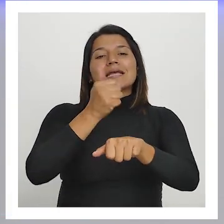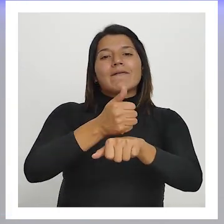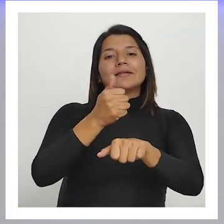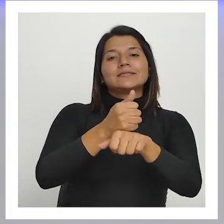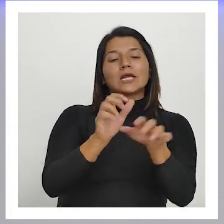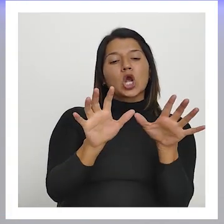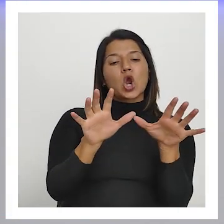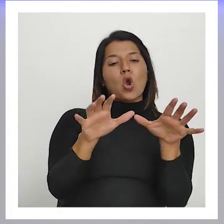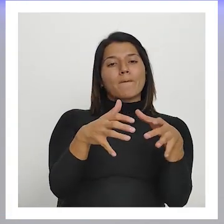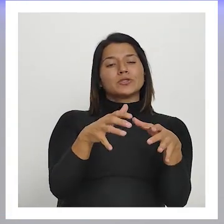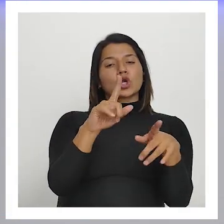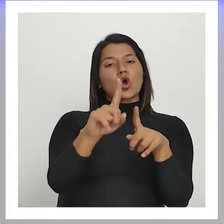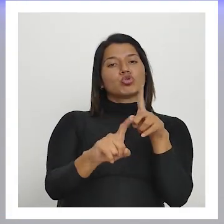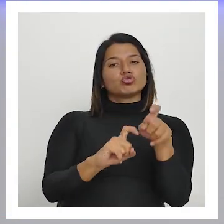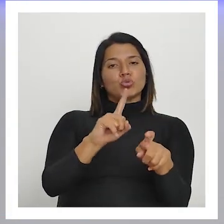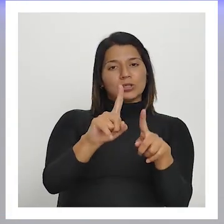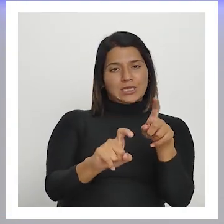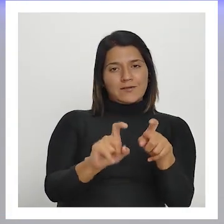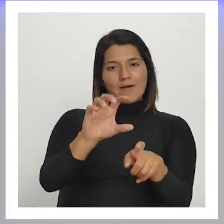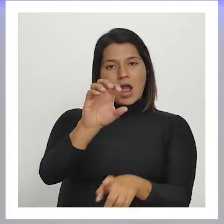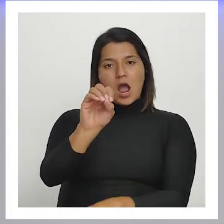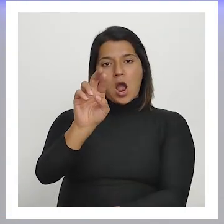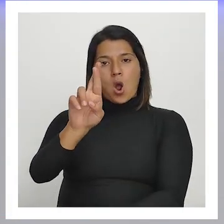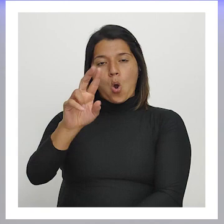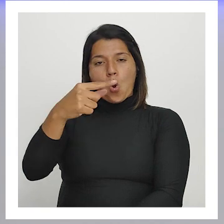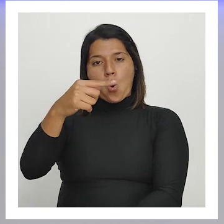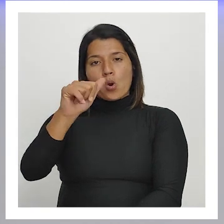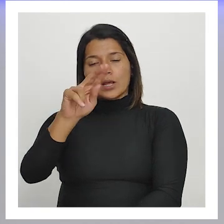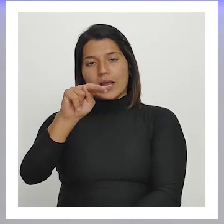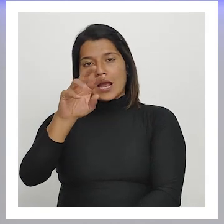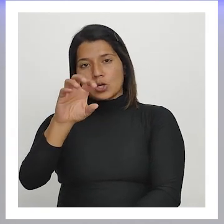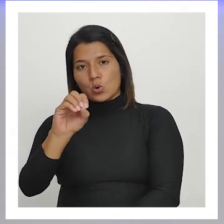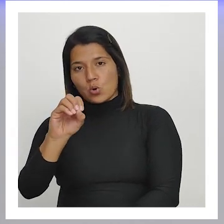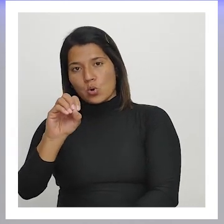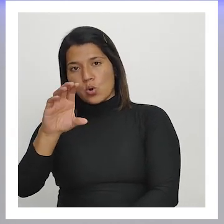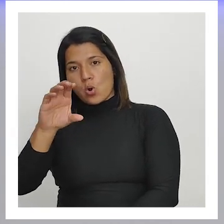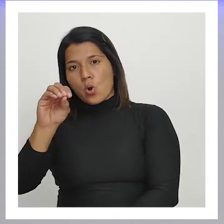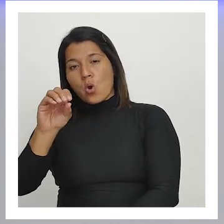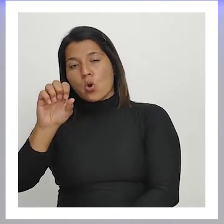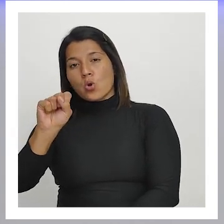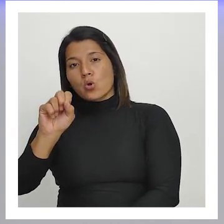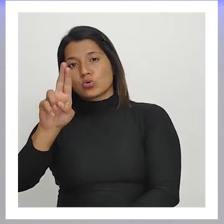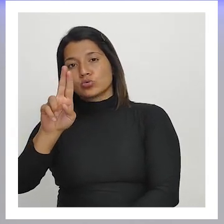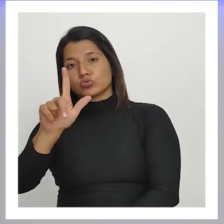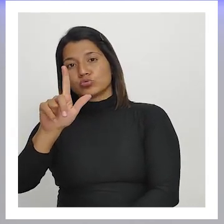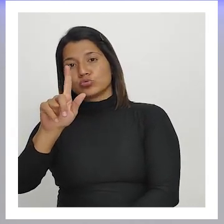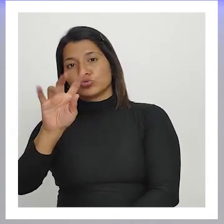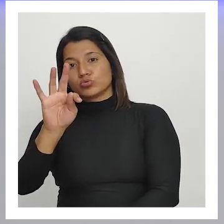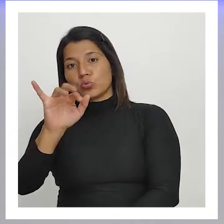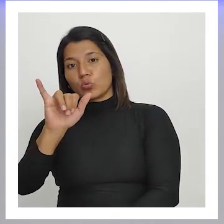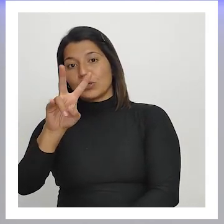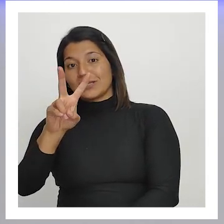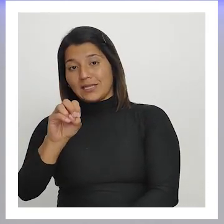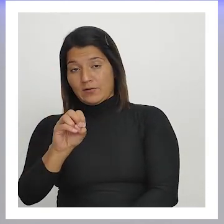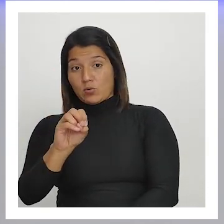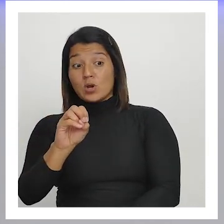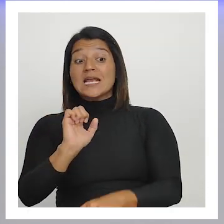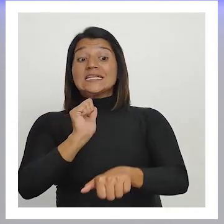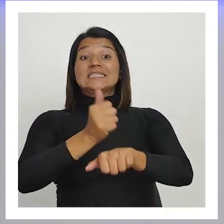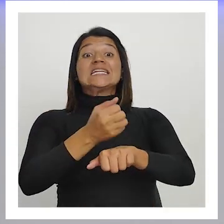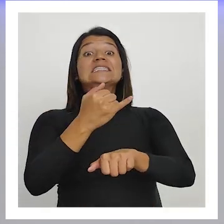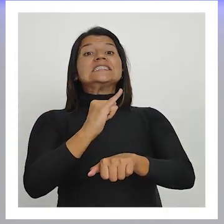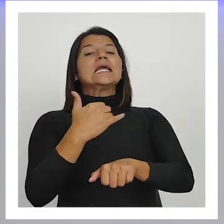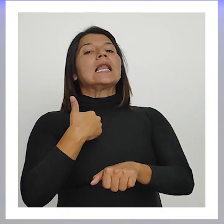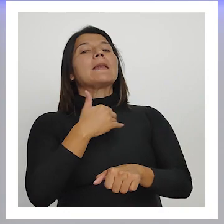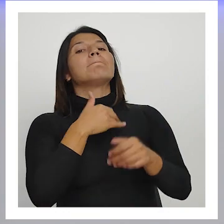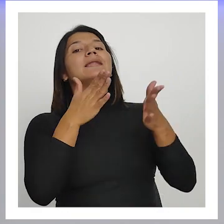que van a ser llamados por necesidad o por requerimiento del ministro, y que pues una de las ventajas que tienen